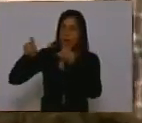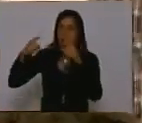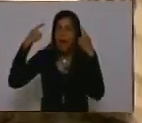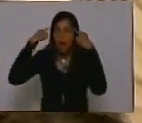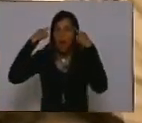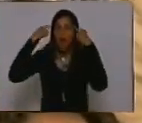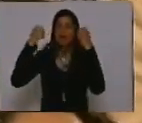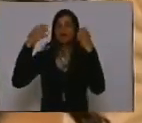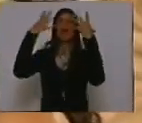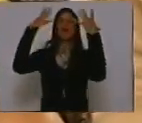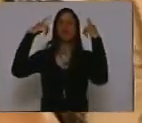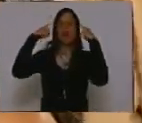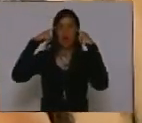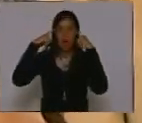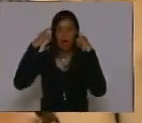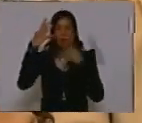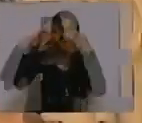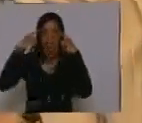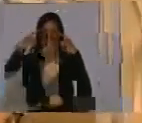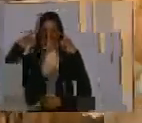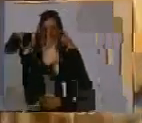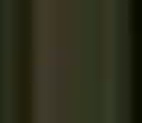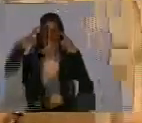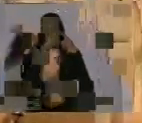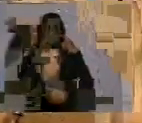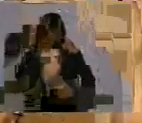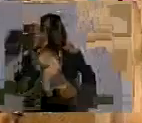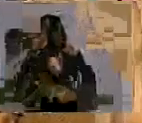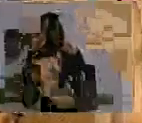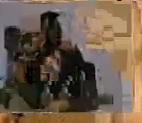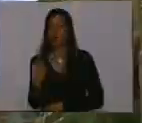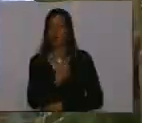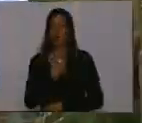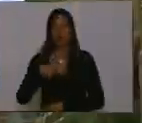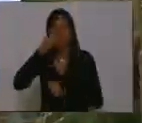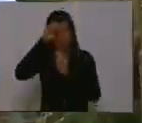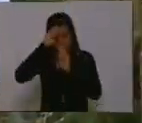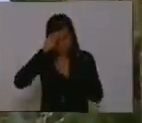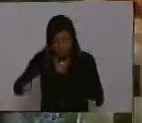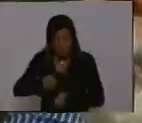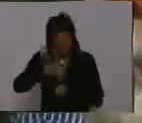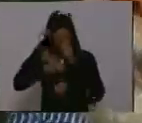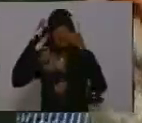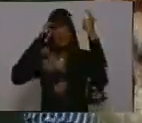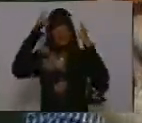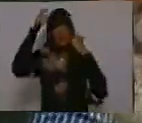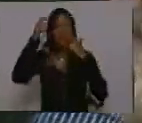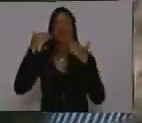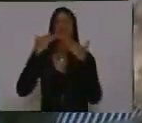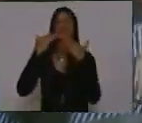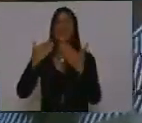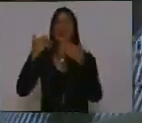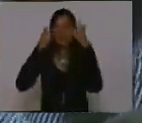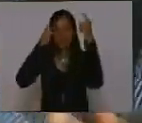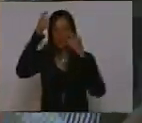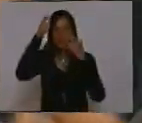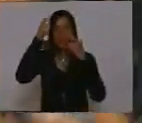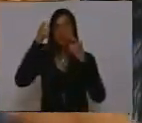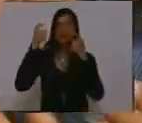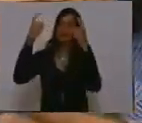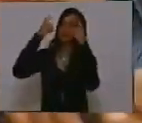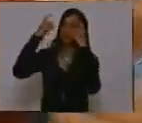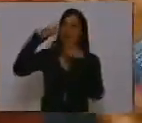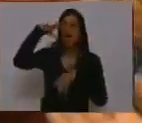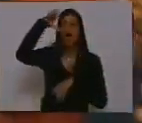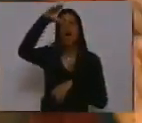hizo protagonistas. Y por eso también nuestro reconocimiento infinito a ese gigante, a nuestro comandante. Gracias, Chávez. Gracias por visibilizar a